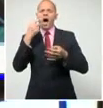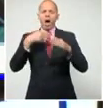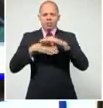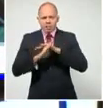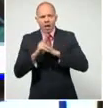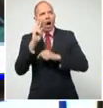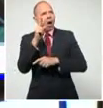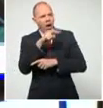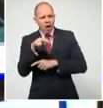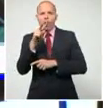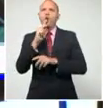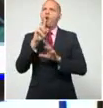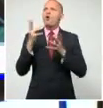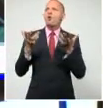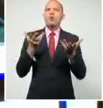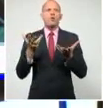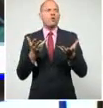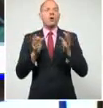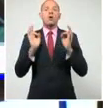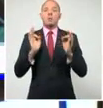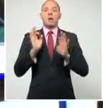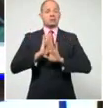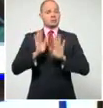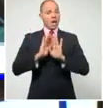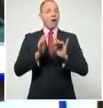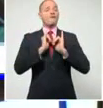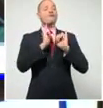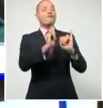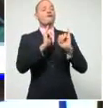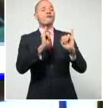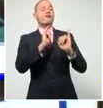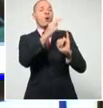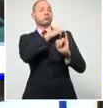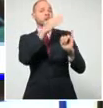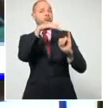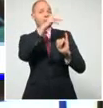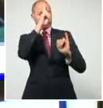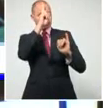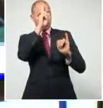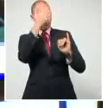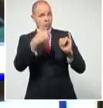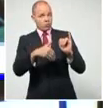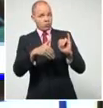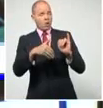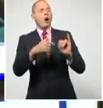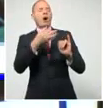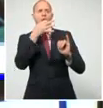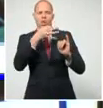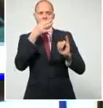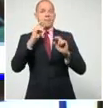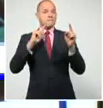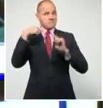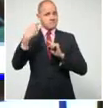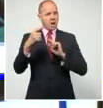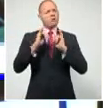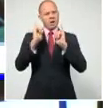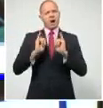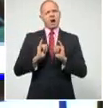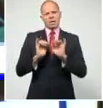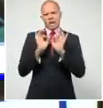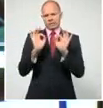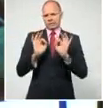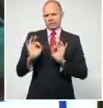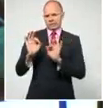que les han ido transmitiendo a la dirección de salud de la provincia que se aprecia en cambio repito mañana informaré con más claridad los